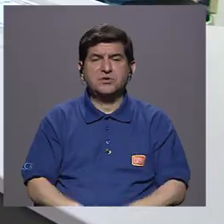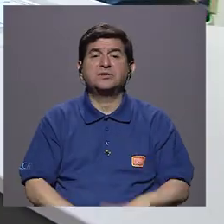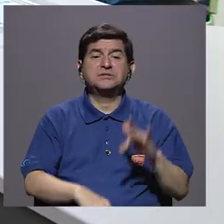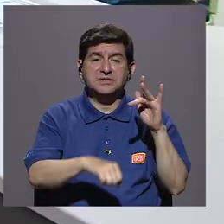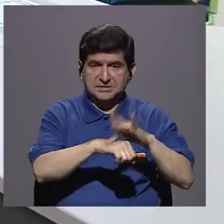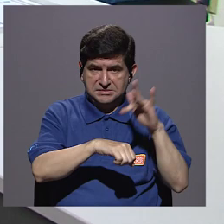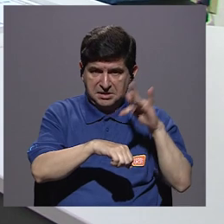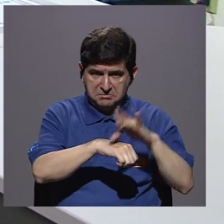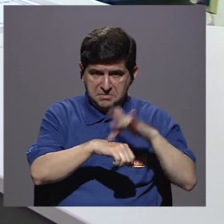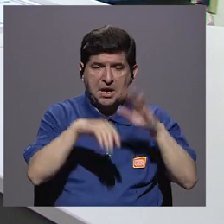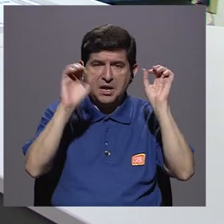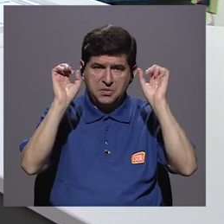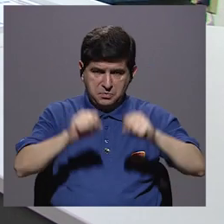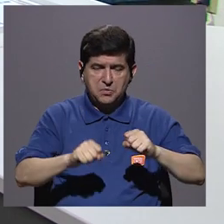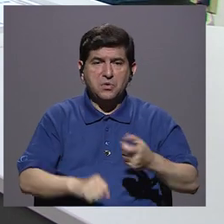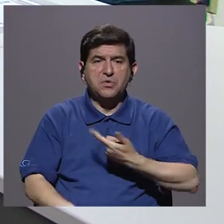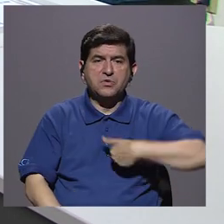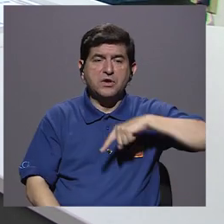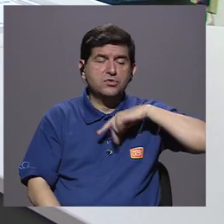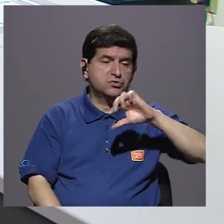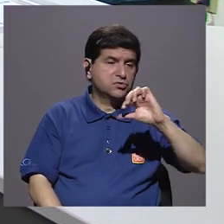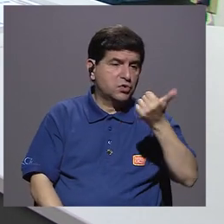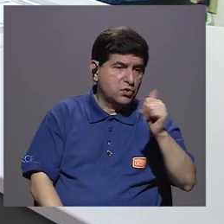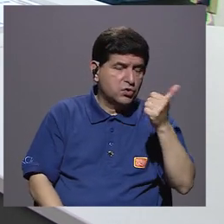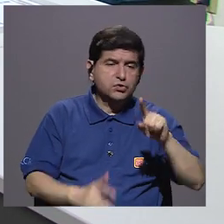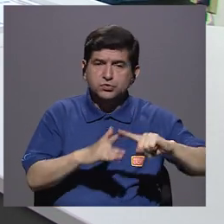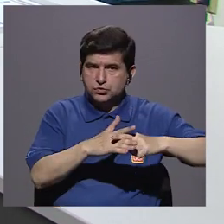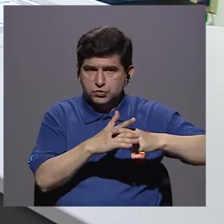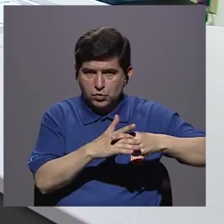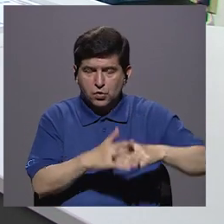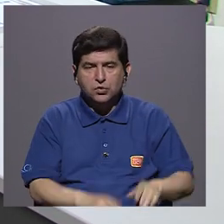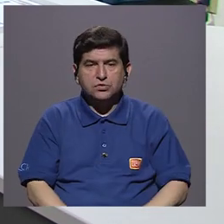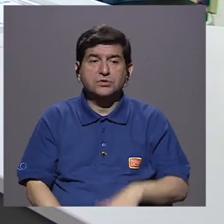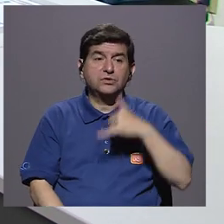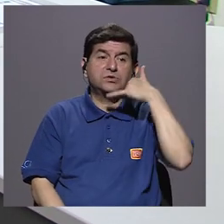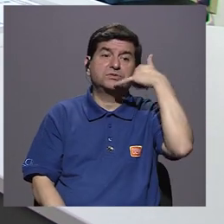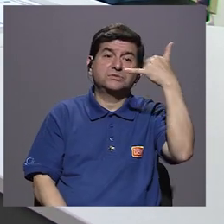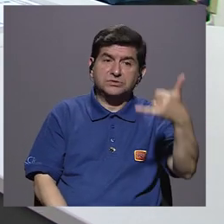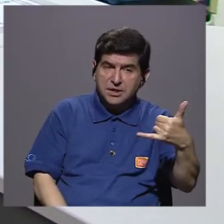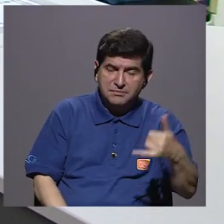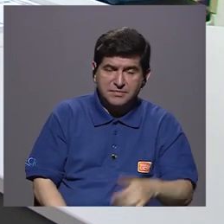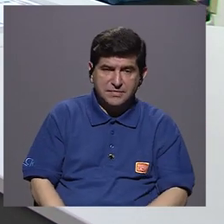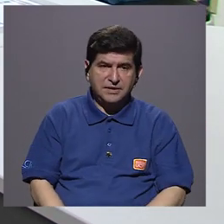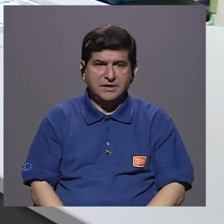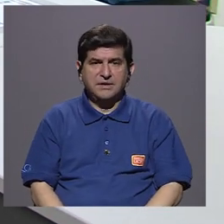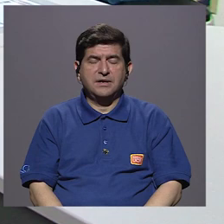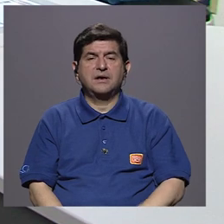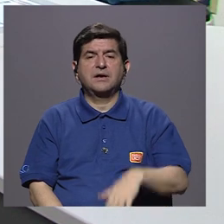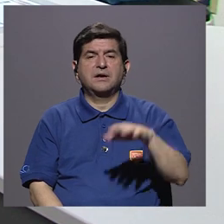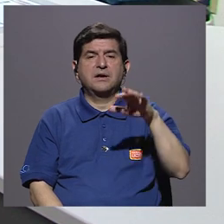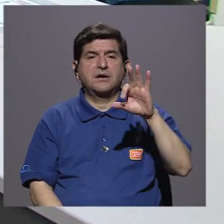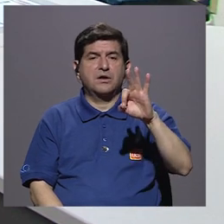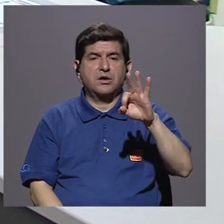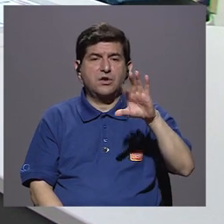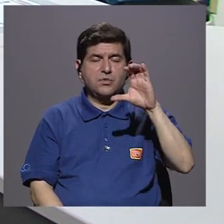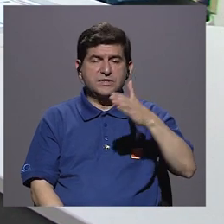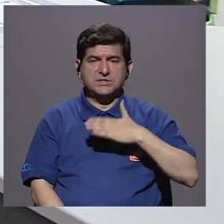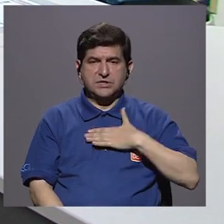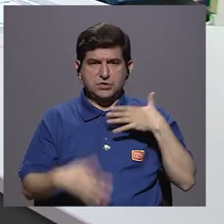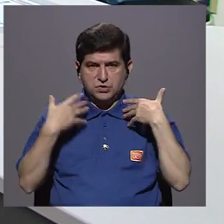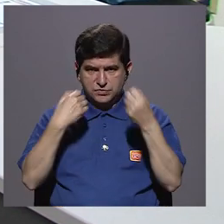levantar temprano, podemos hacer uso de otros mecanismos, como lo es llamar por teléfono al 900 Mi